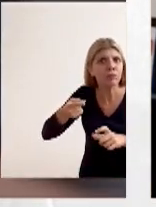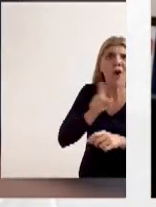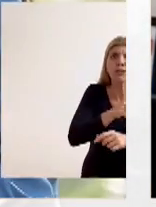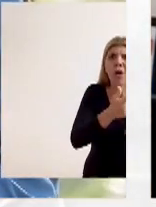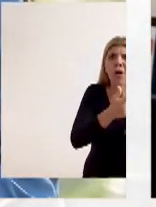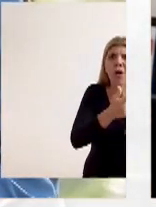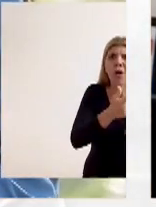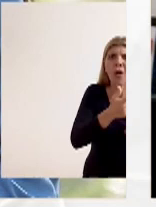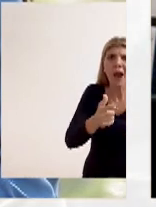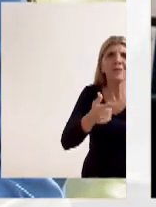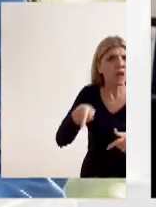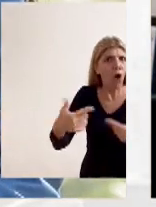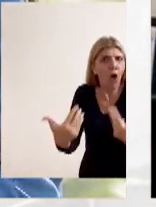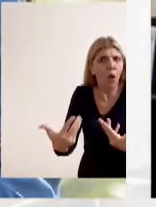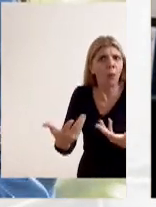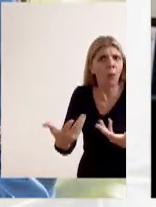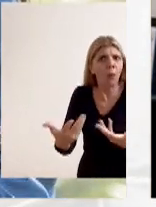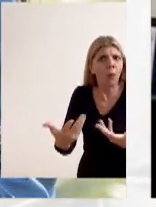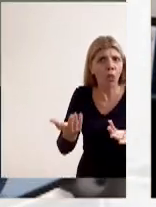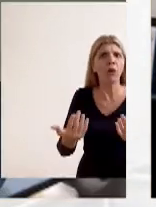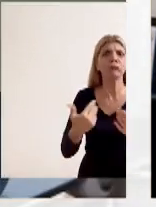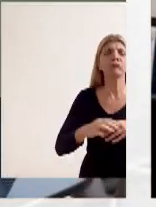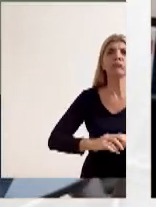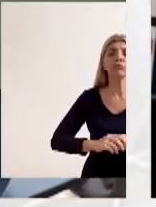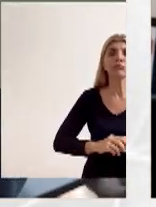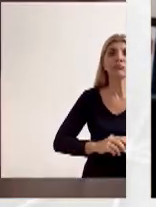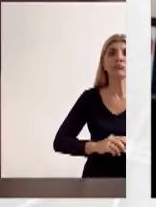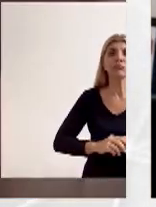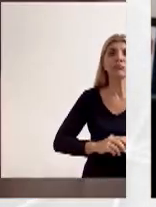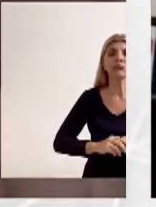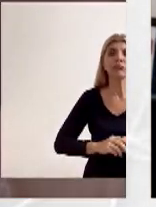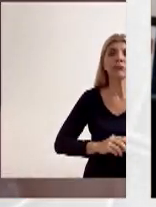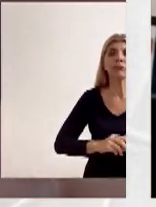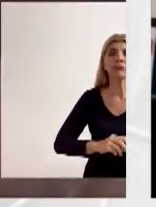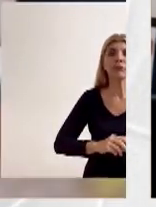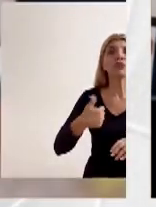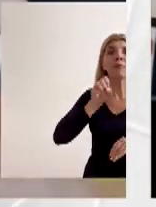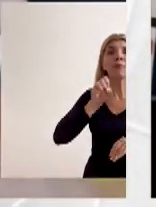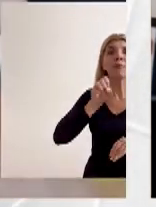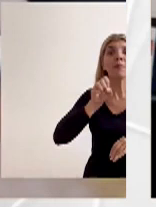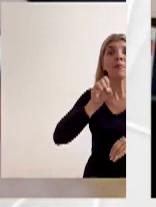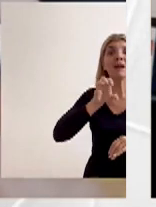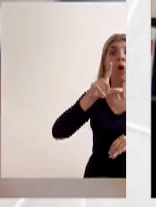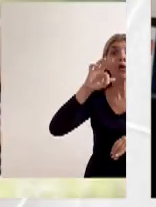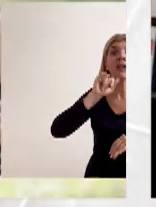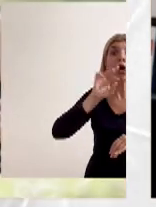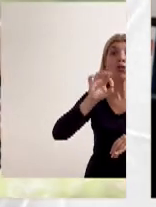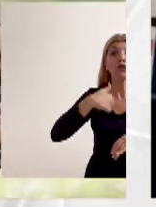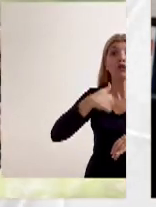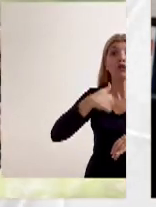probando. Digamos, es importante rescatar eso. Hoy tenemos el apoyo de la Agencia de Acción de Discapacidad, porque